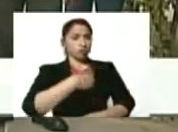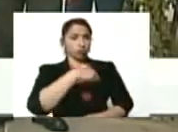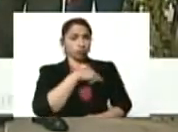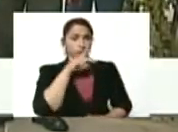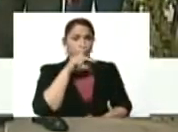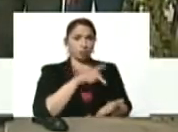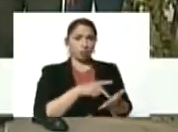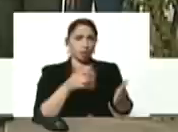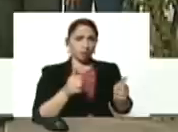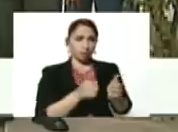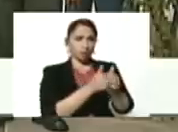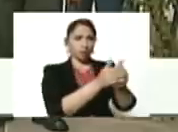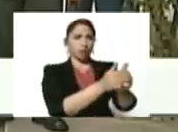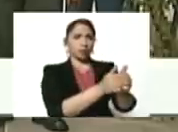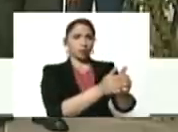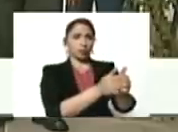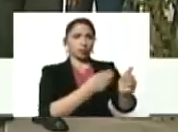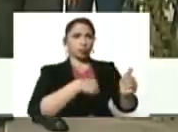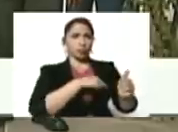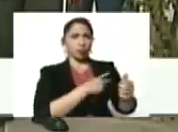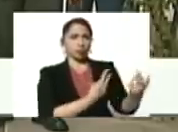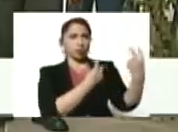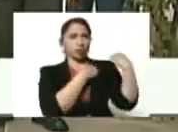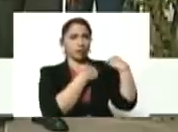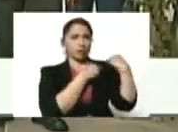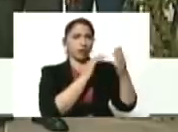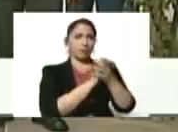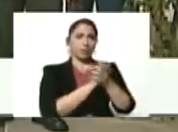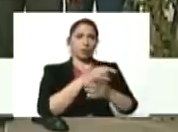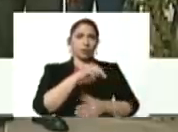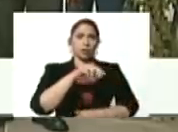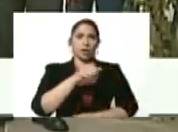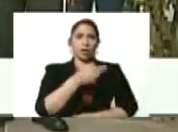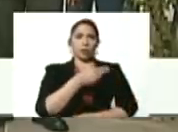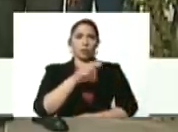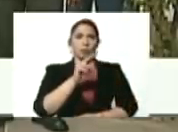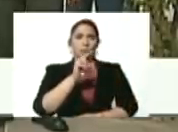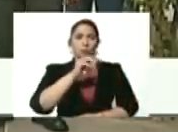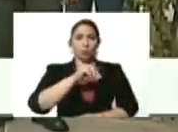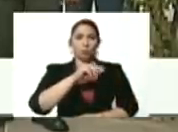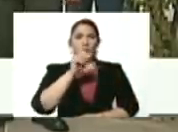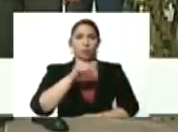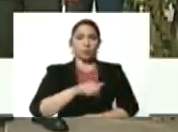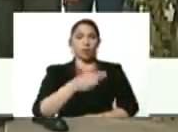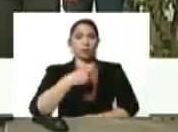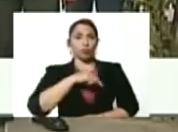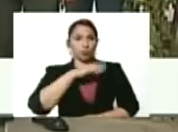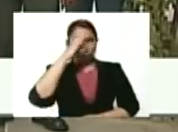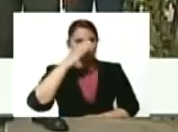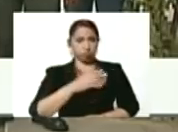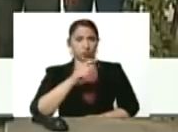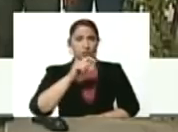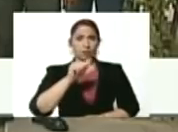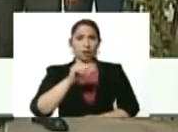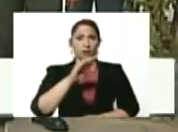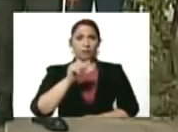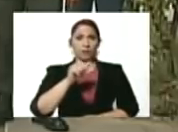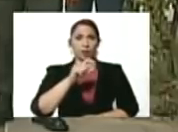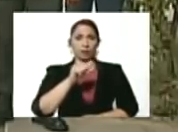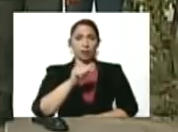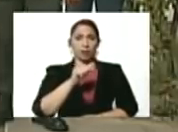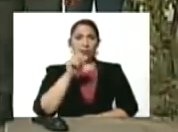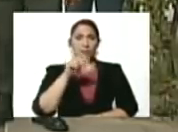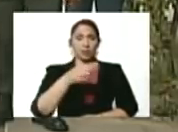en compañía de nuestro jefe de GS, el compañero Nahum, nuestro general Marcano Tabata, comandante de la SODI Capital, nuestro general